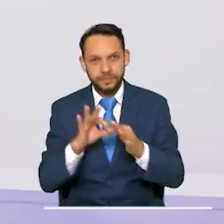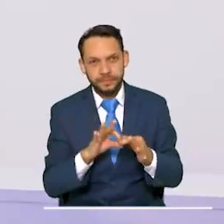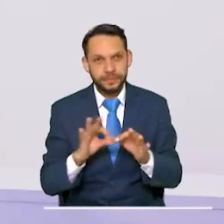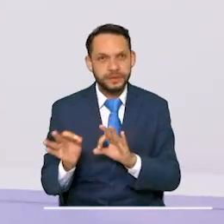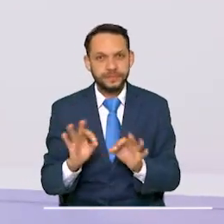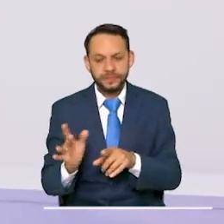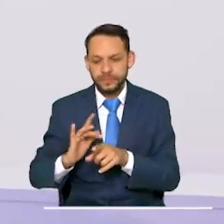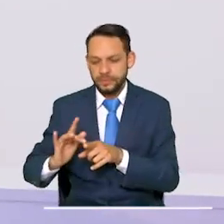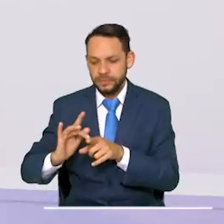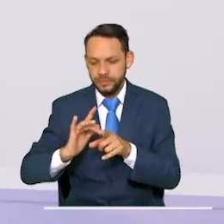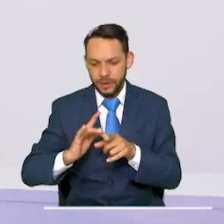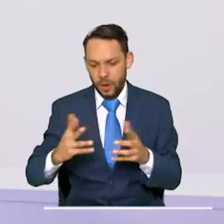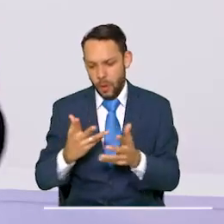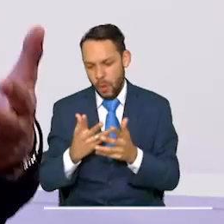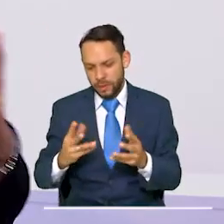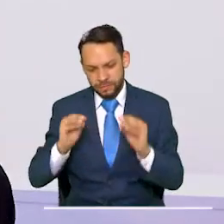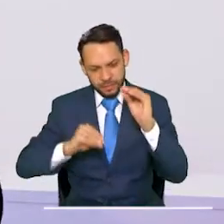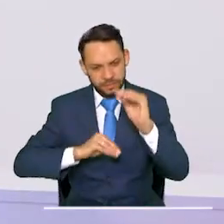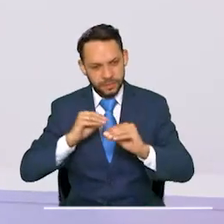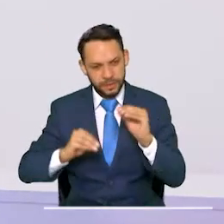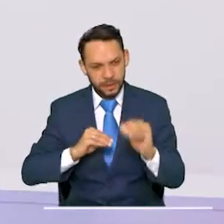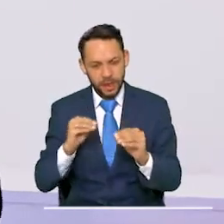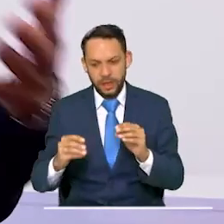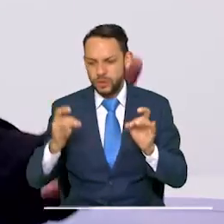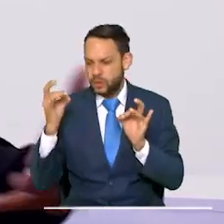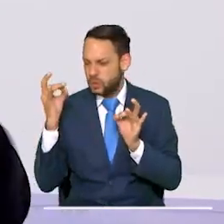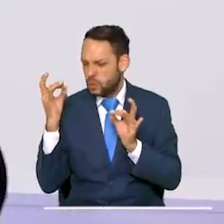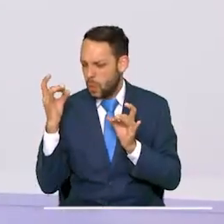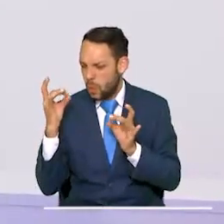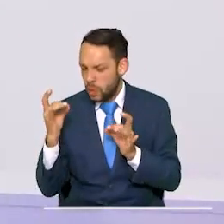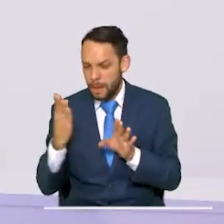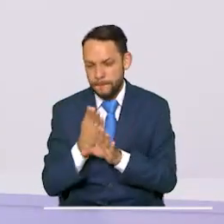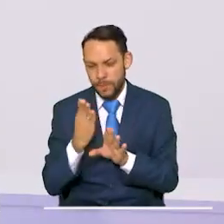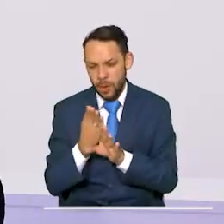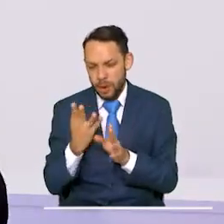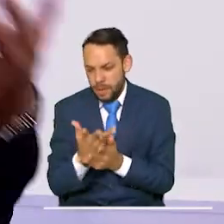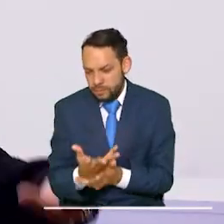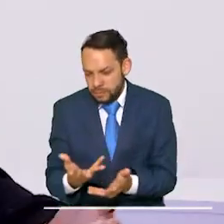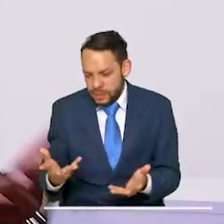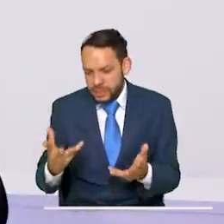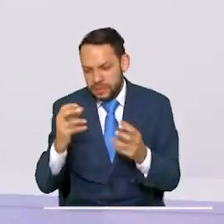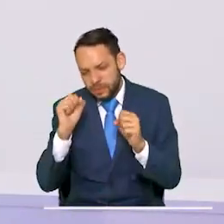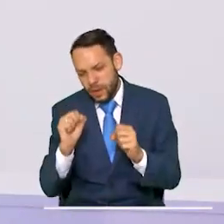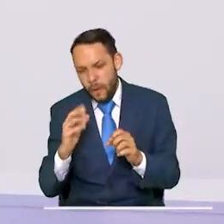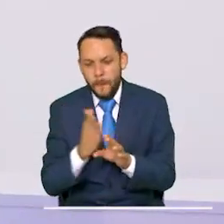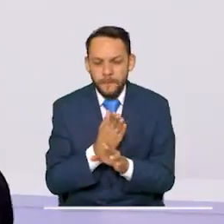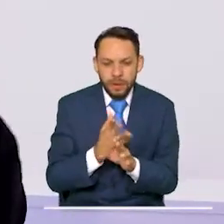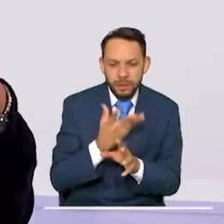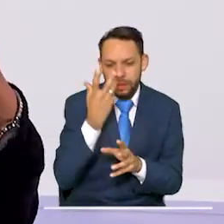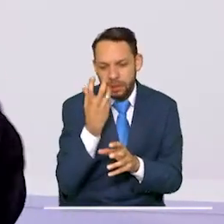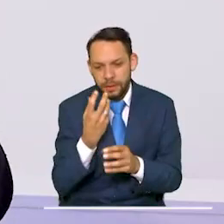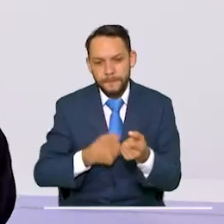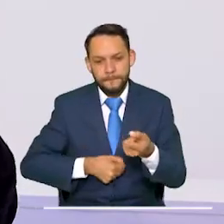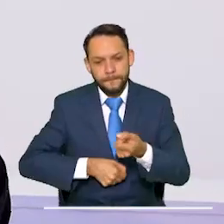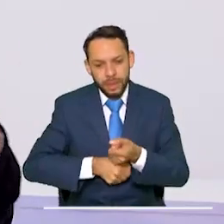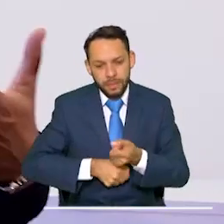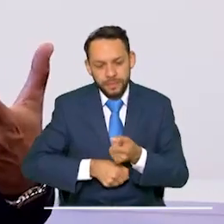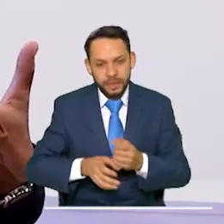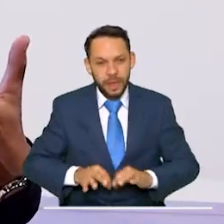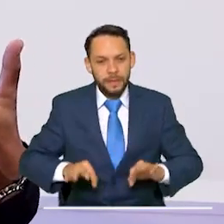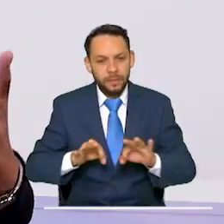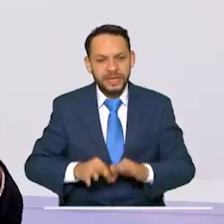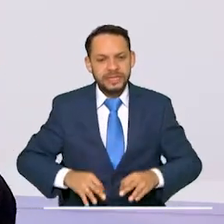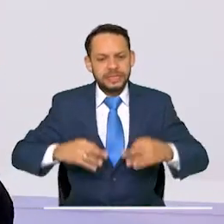bloquea el síntoma, ¿cierto? Entonces, para el dolor, un analgésico, para la fiebre, un antipirético, para el cólico, un antiespasmódico, ¿cierto? Digamos que es una forma